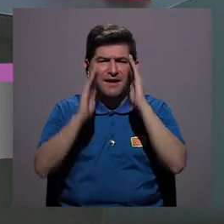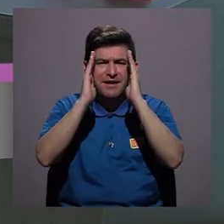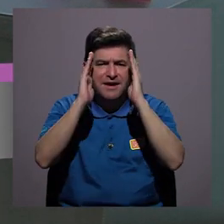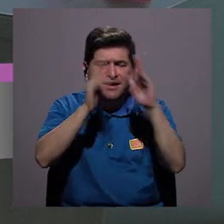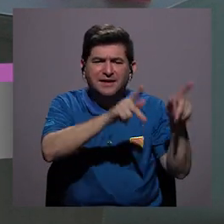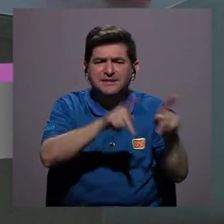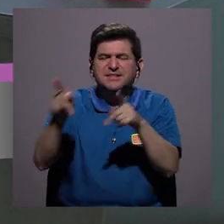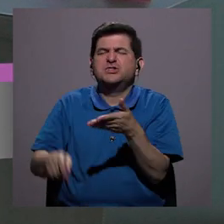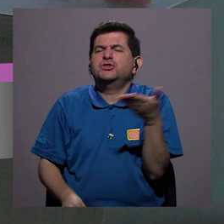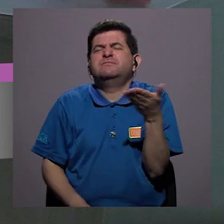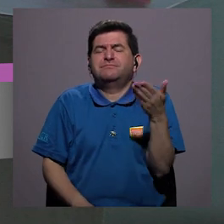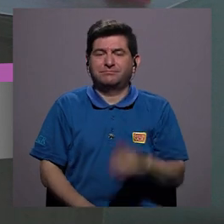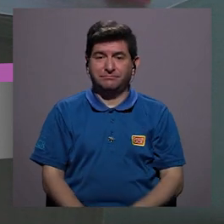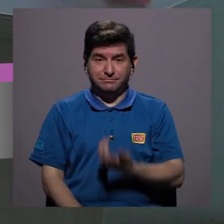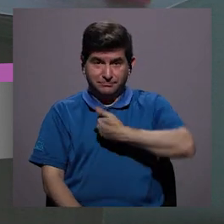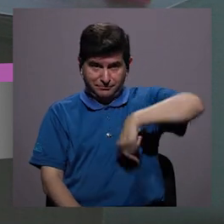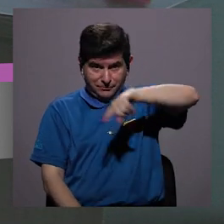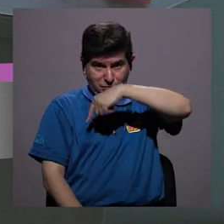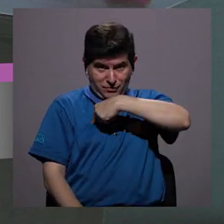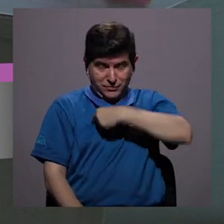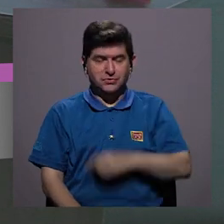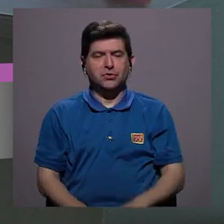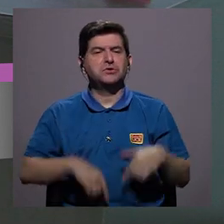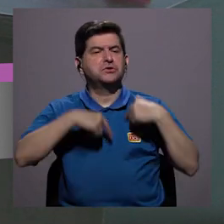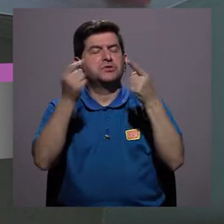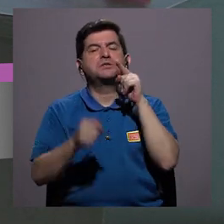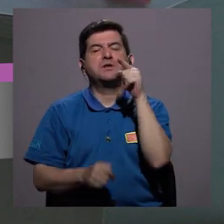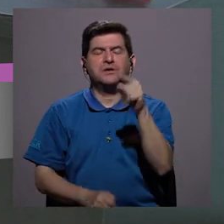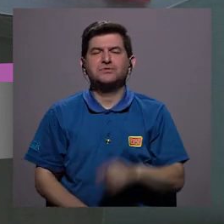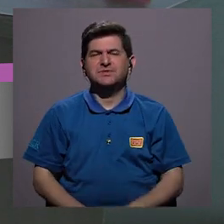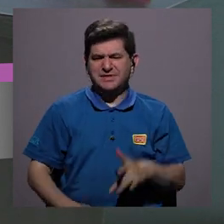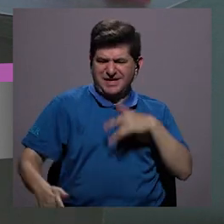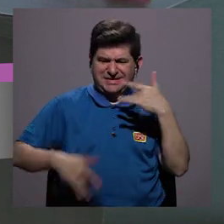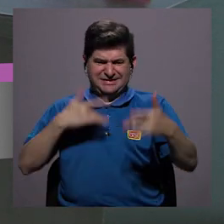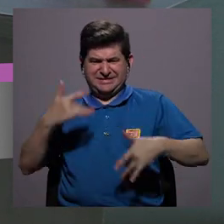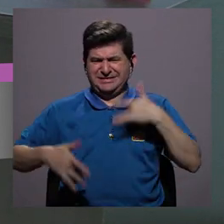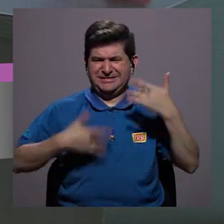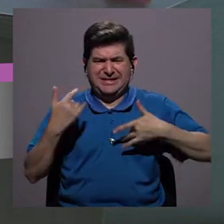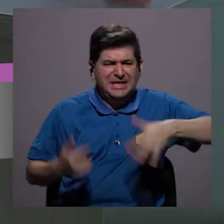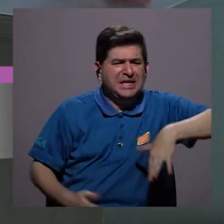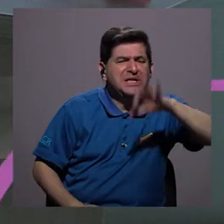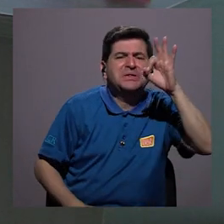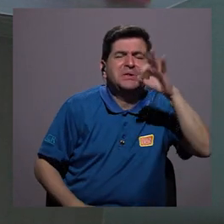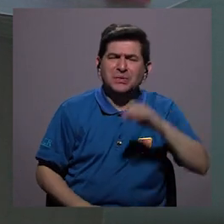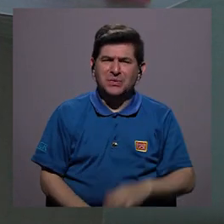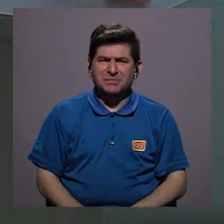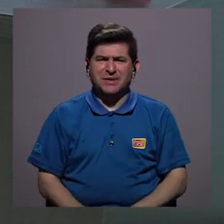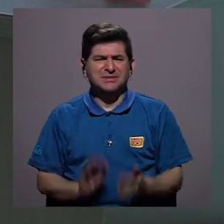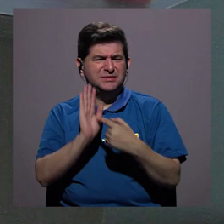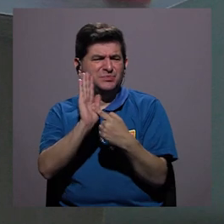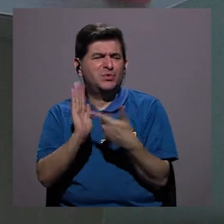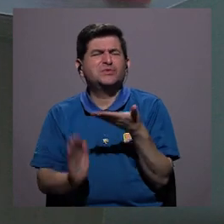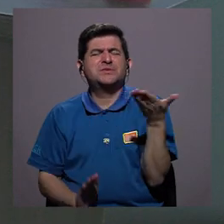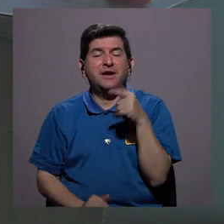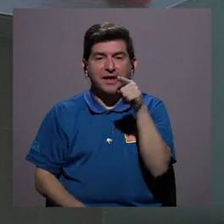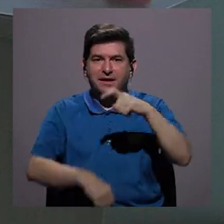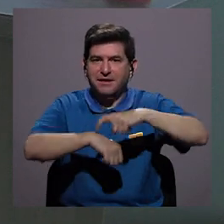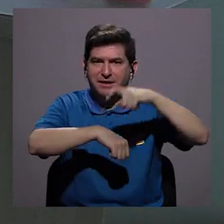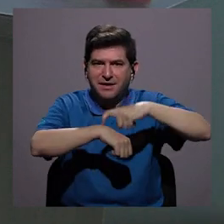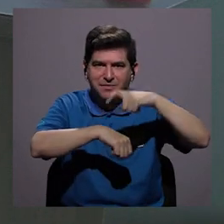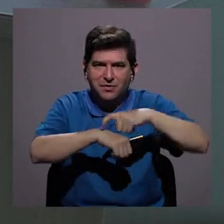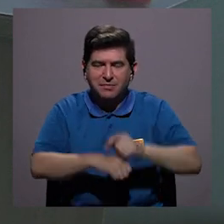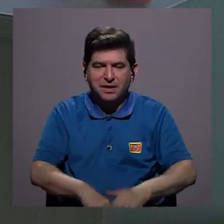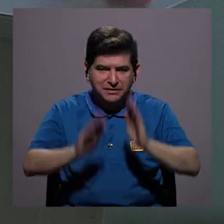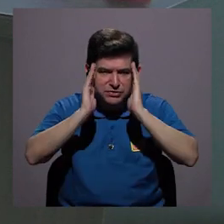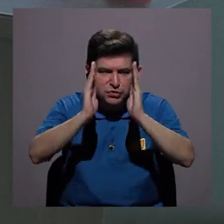la consulta? O sea, nosotras llegamos con usted, ¿con qué síntomas o qué es lo que mostramos cuando